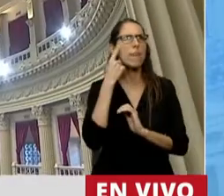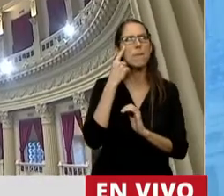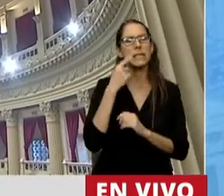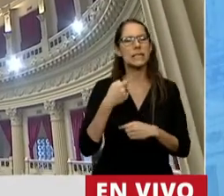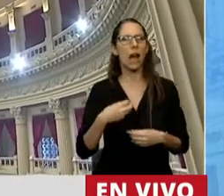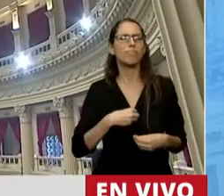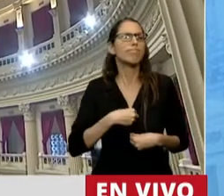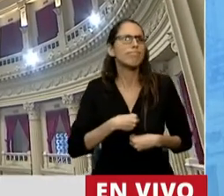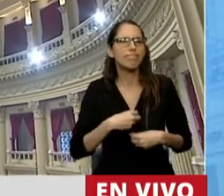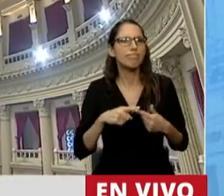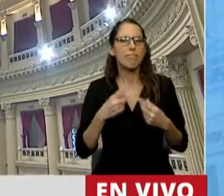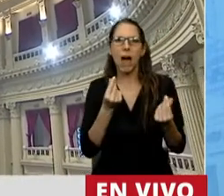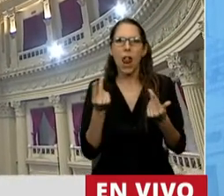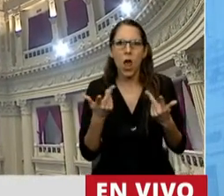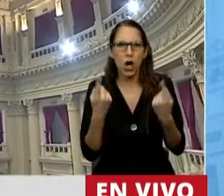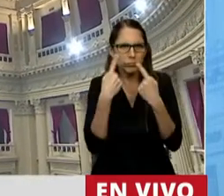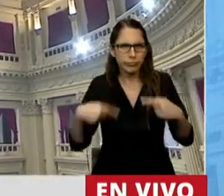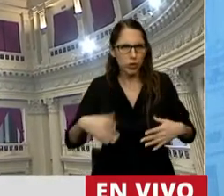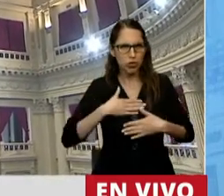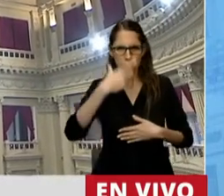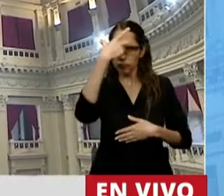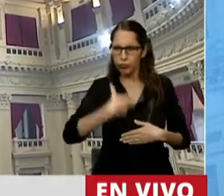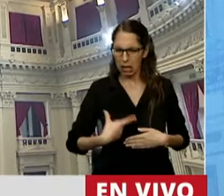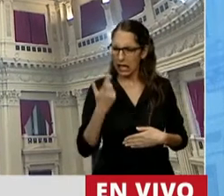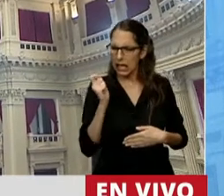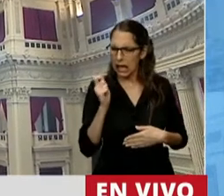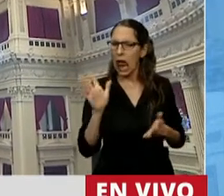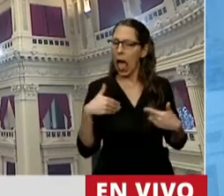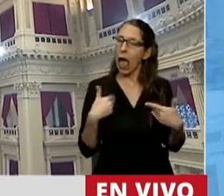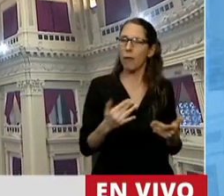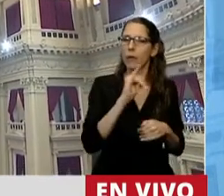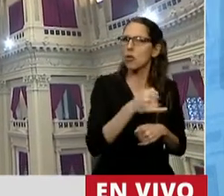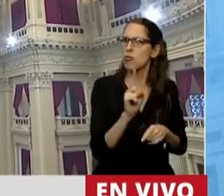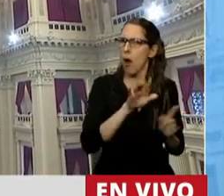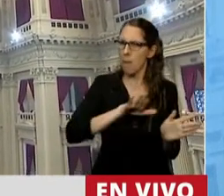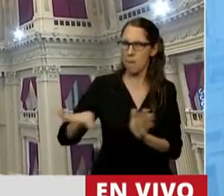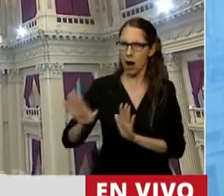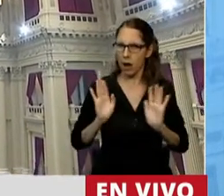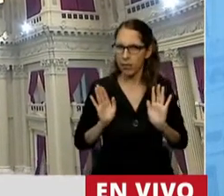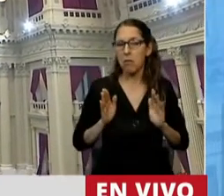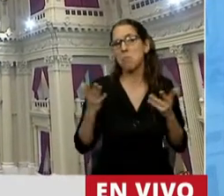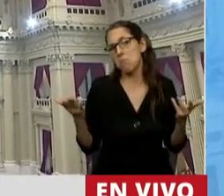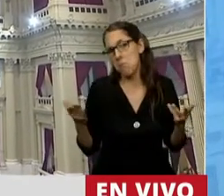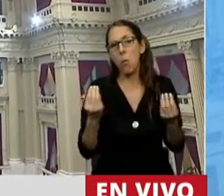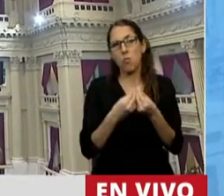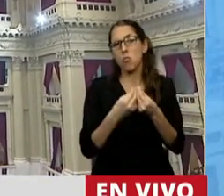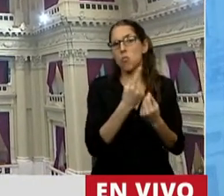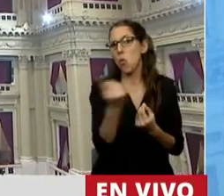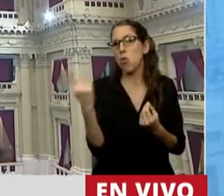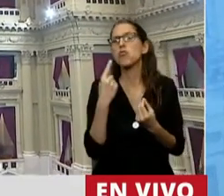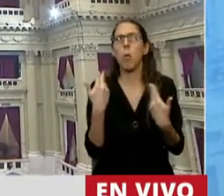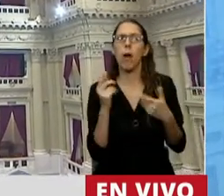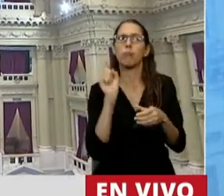mis creencias, de lo que soy como individuo o de la pertenencia que podemos tener muchos a distintos